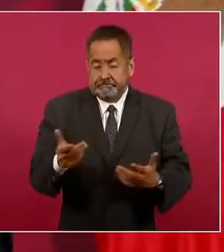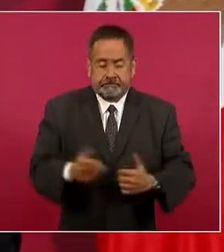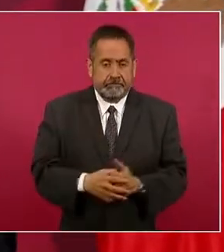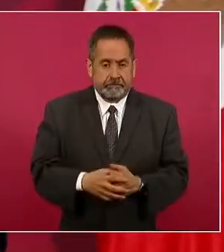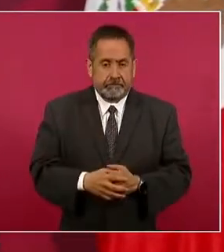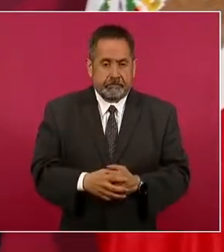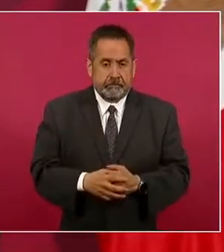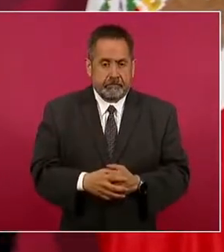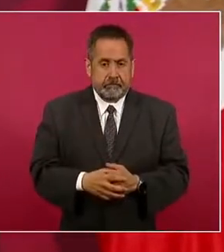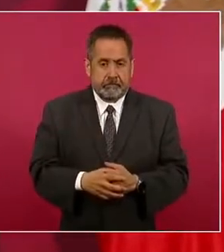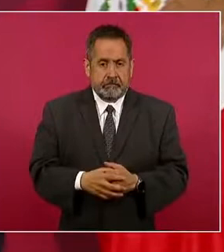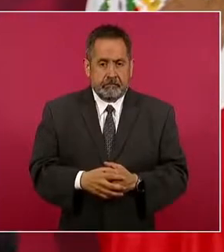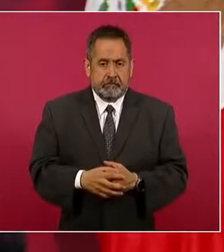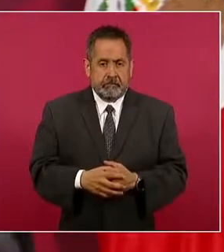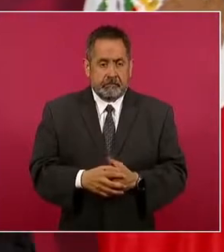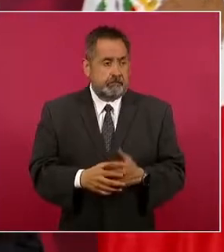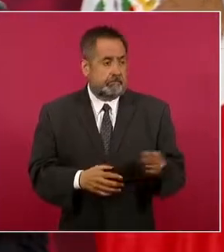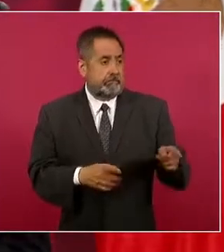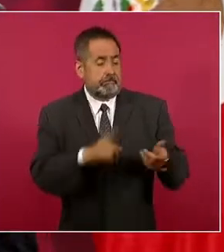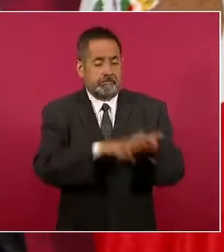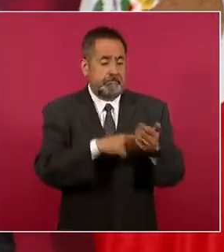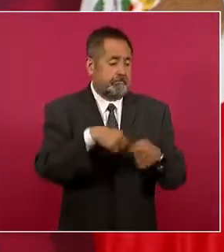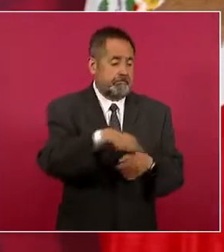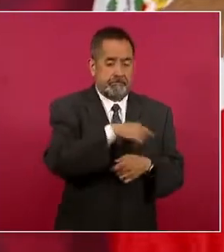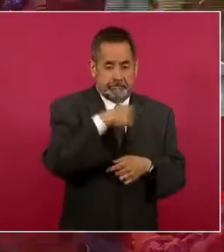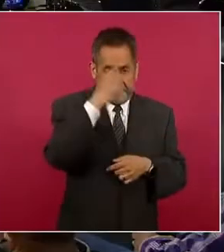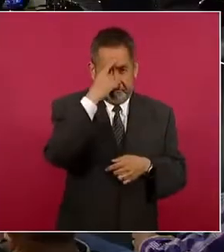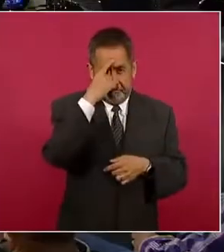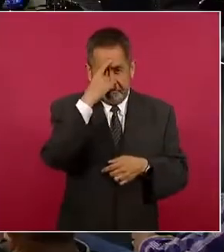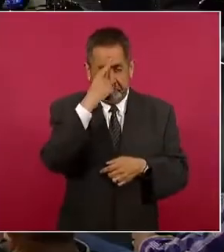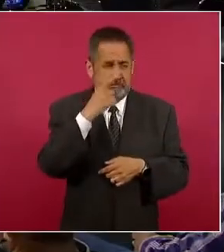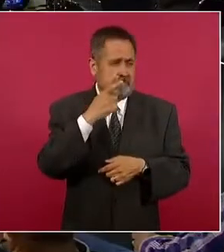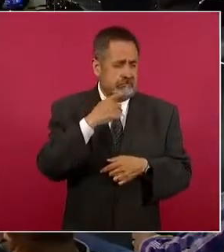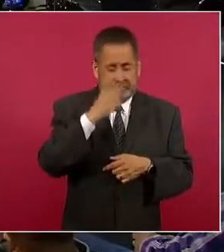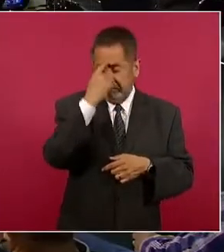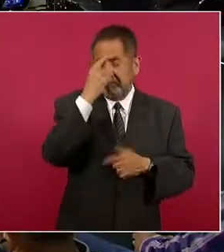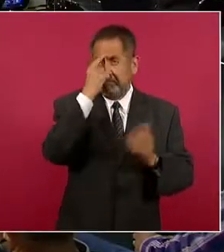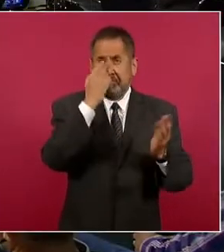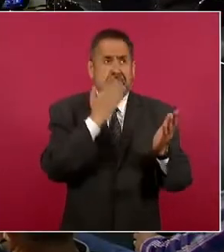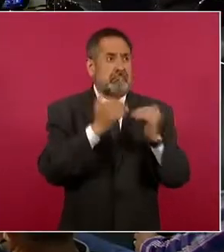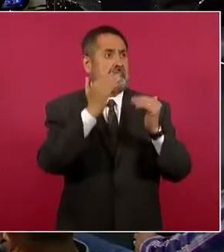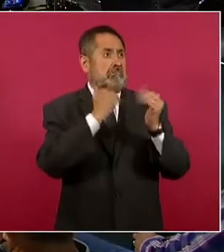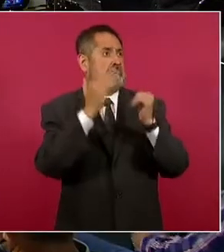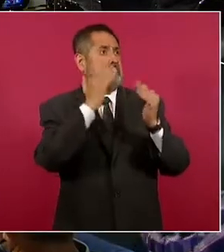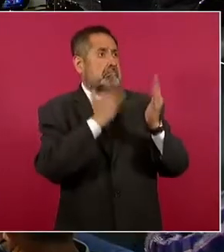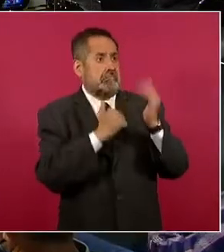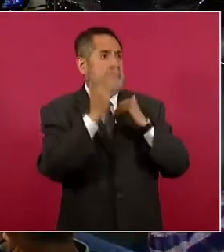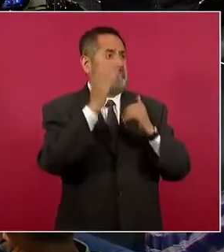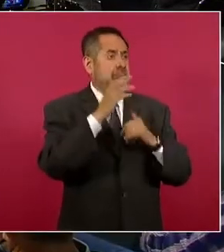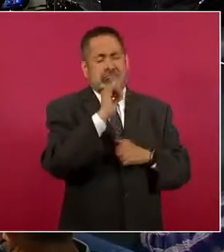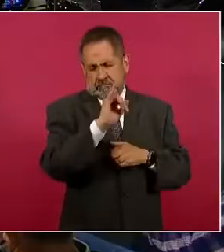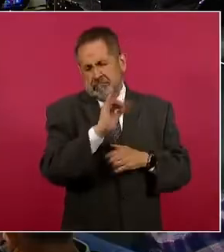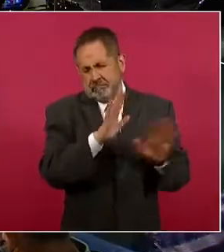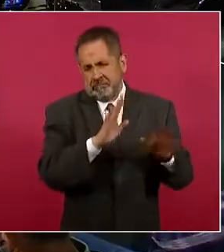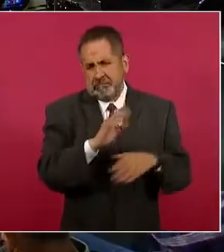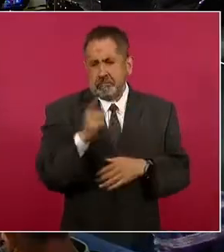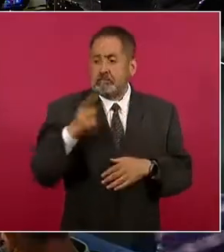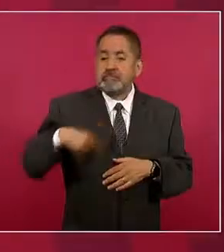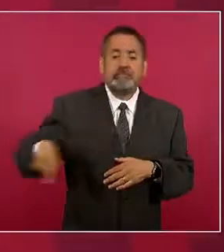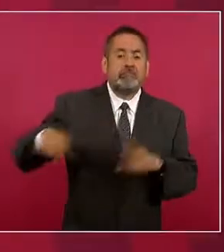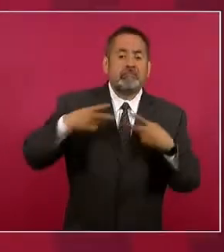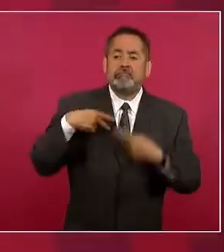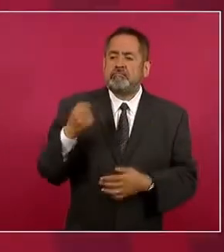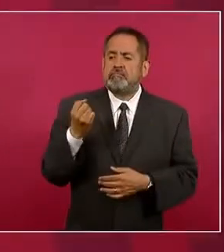Se preocuparon en ser exitosos, pero le dieron la espalda durante mucho